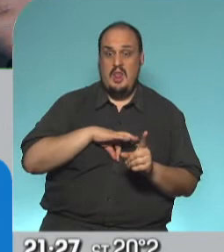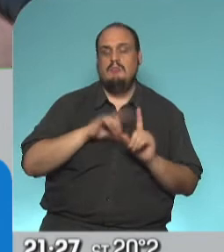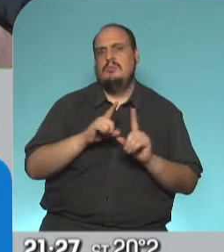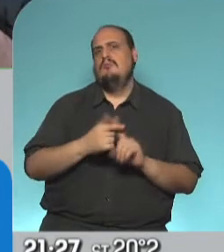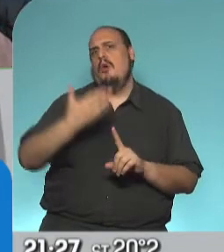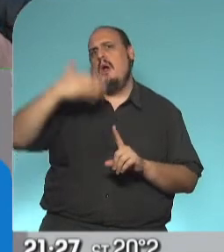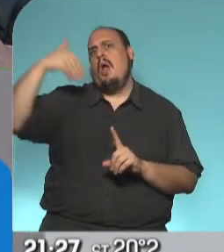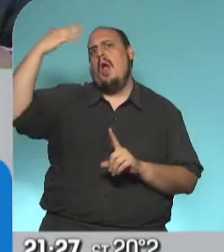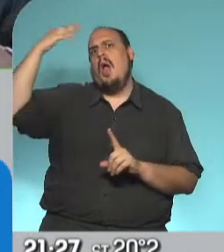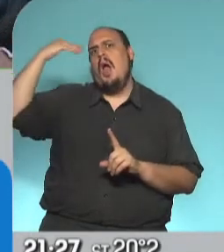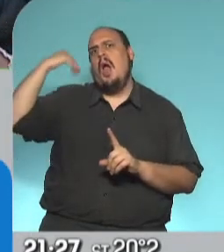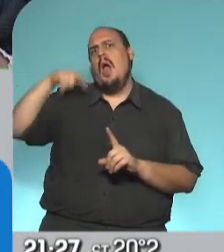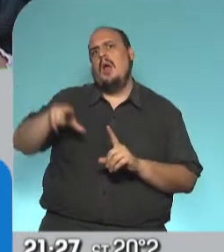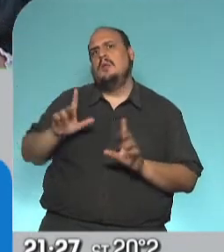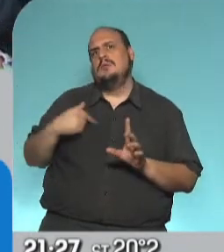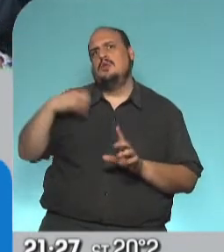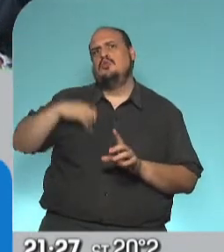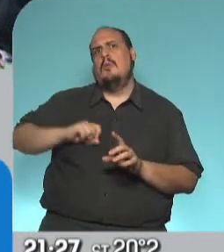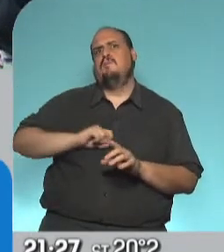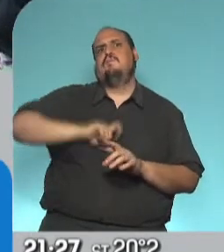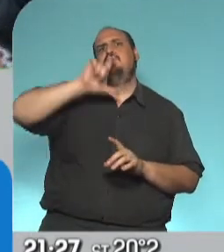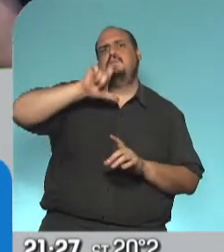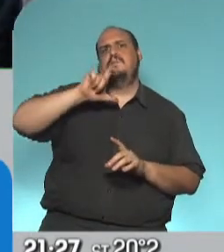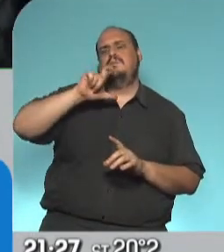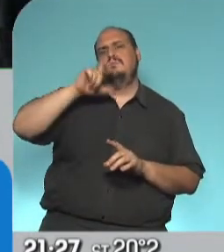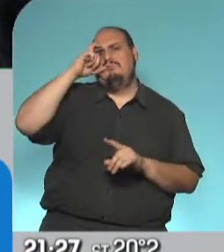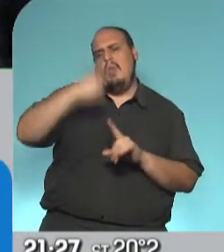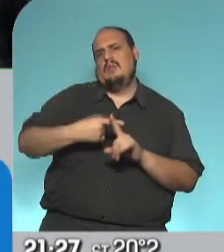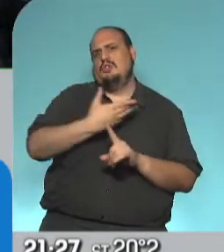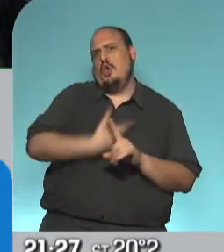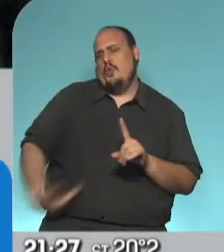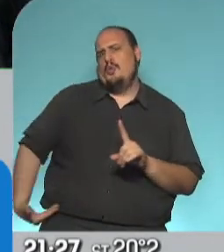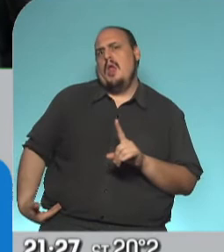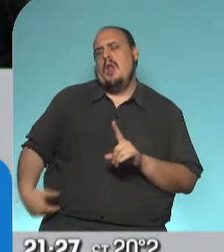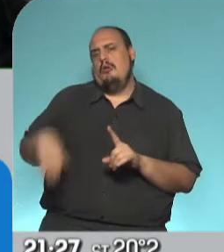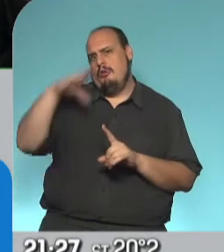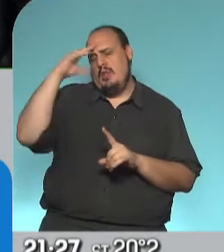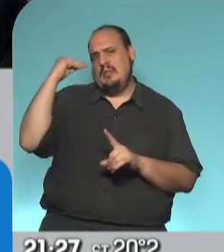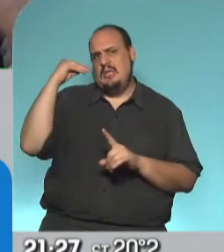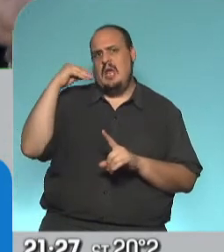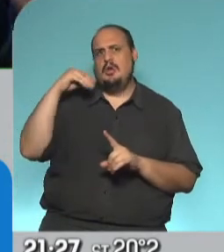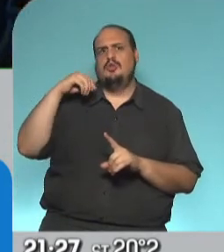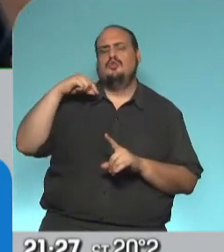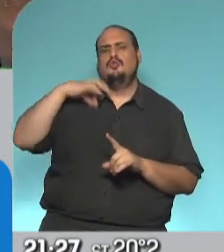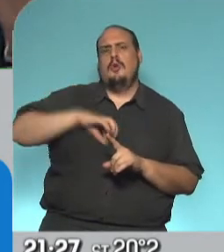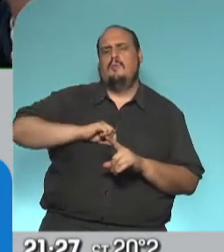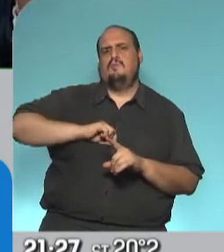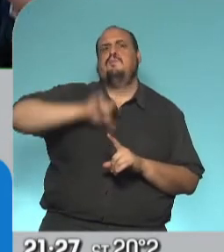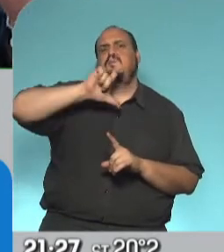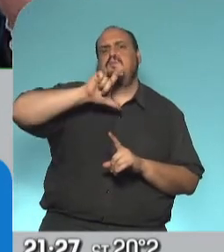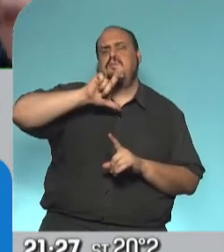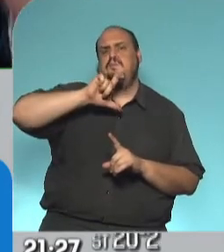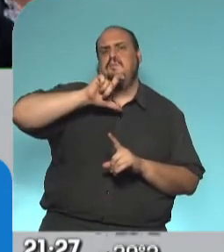sucedió en algunas oportunidades en el último gobierno de la presidenta Cristina Fernández de Kirchner, supere